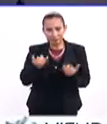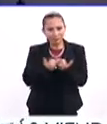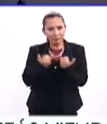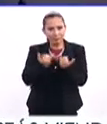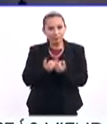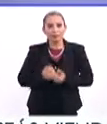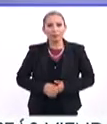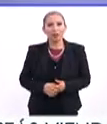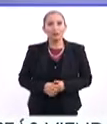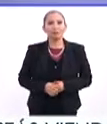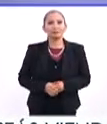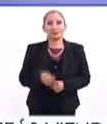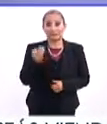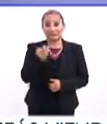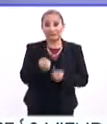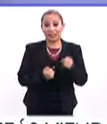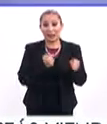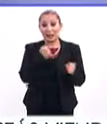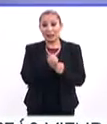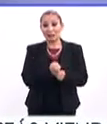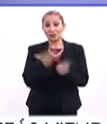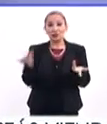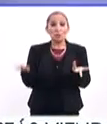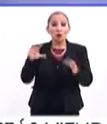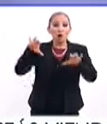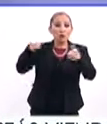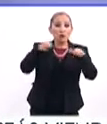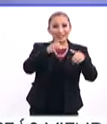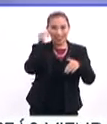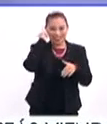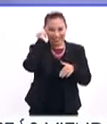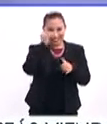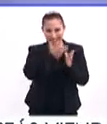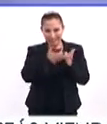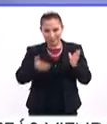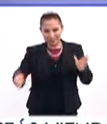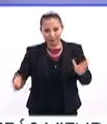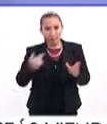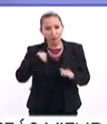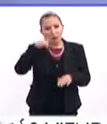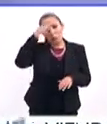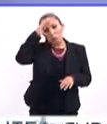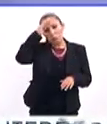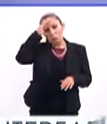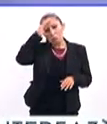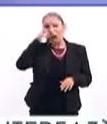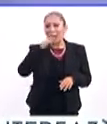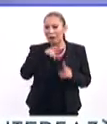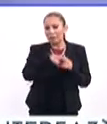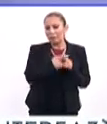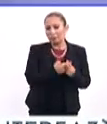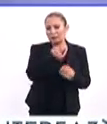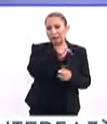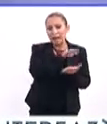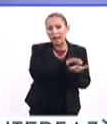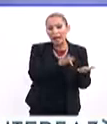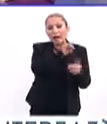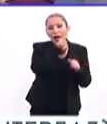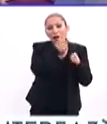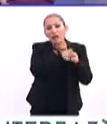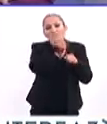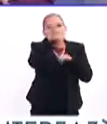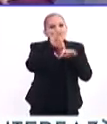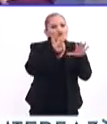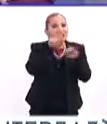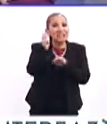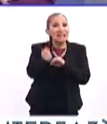Igualmente, pues este año que es el año de las comunidades indígenas, pues yo pensé que valdría la pena empezar a leer algunas cosas que tienen